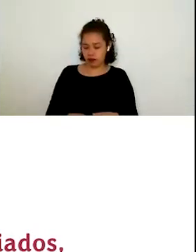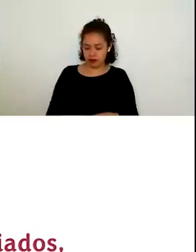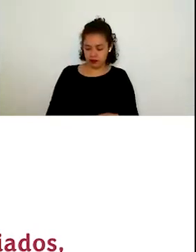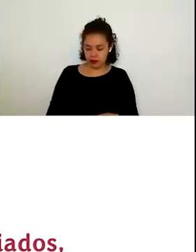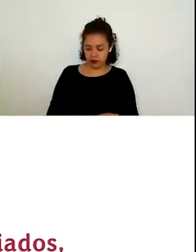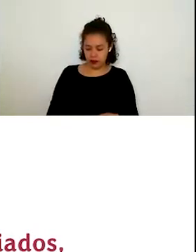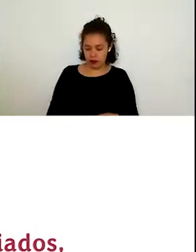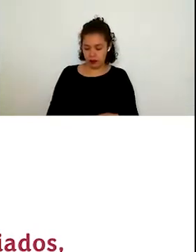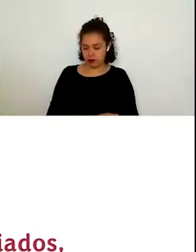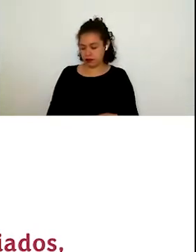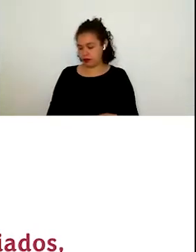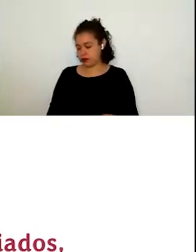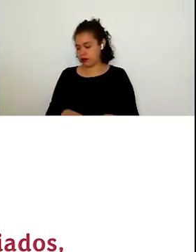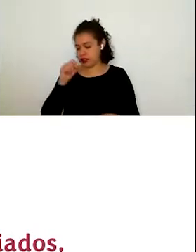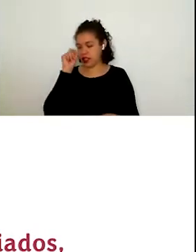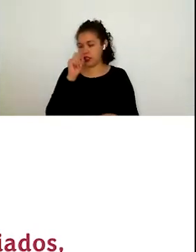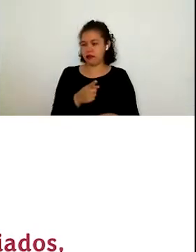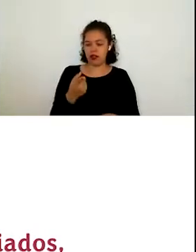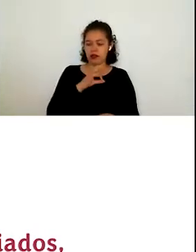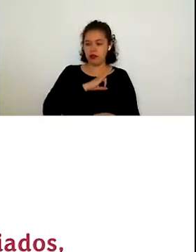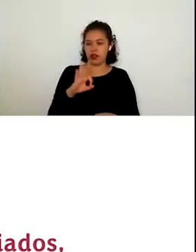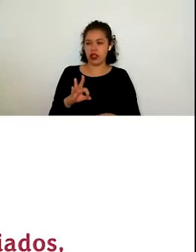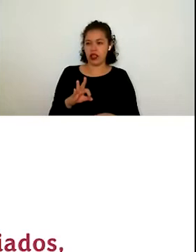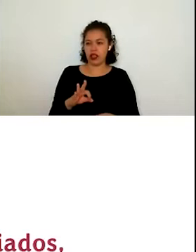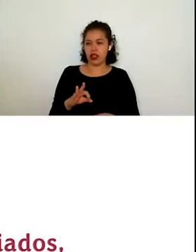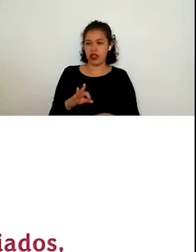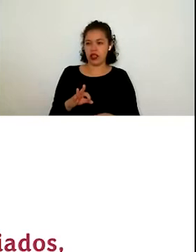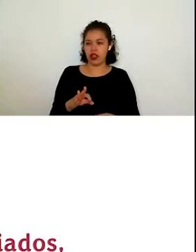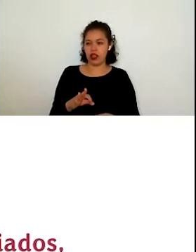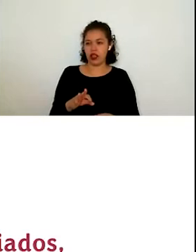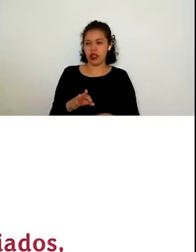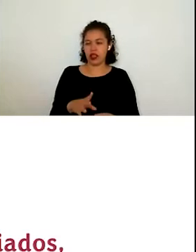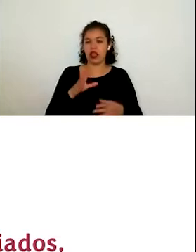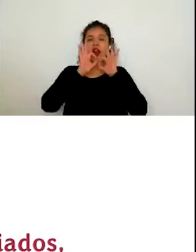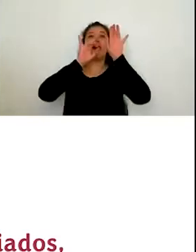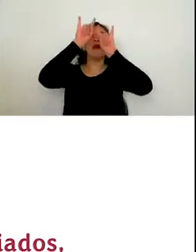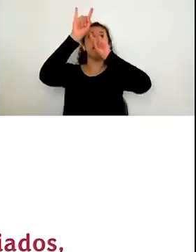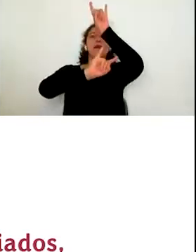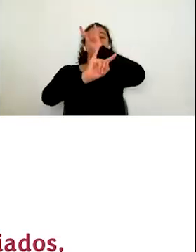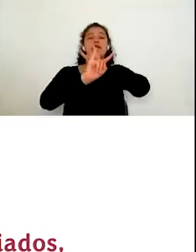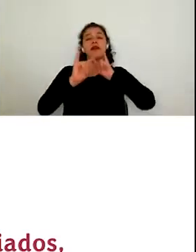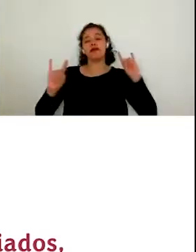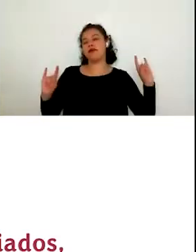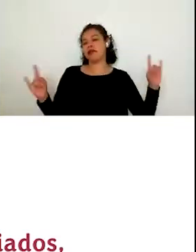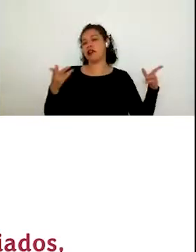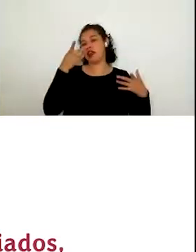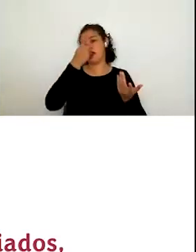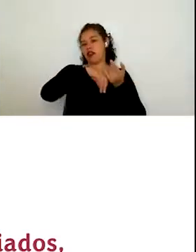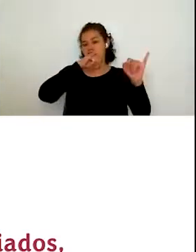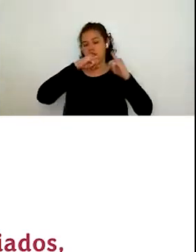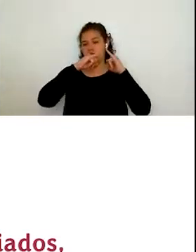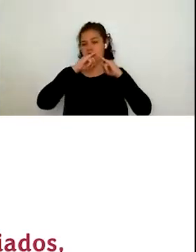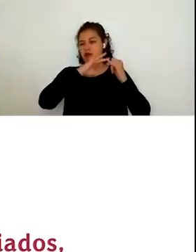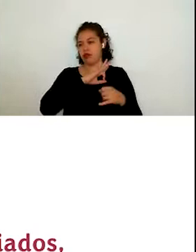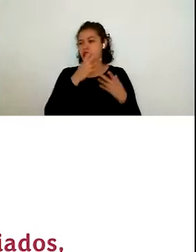También pueden aprobar la estructura orgánica de la institución. Los estatutos rara